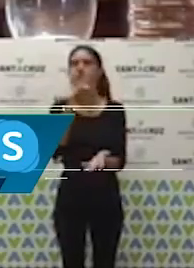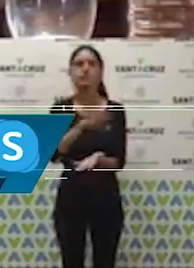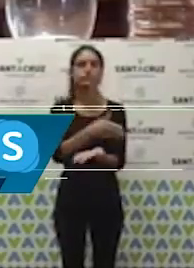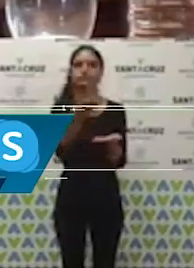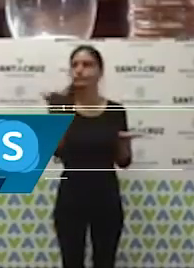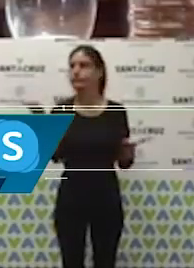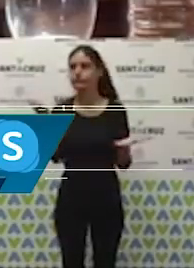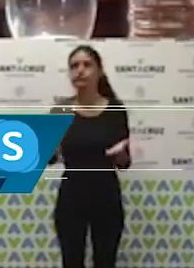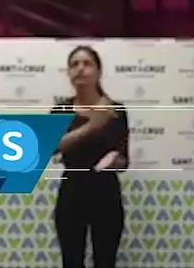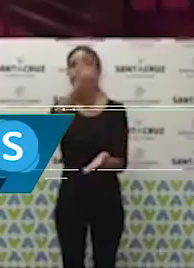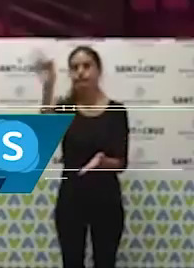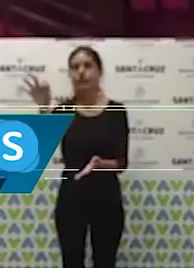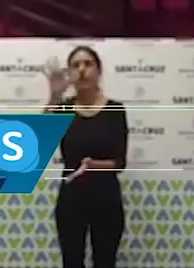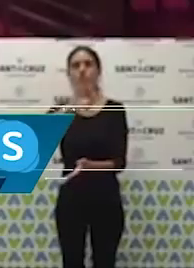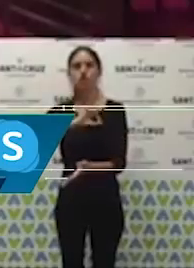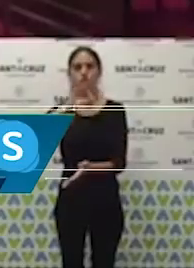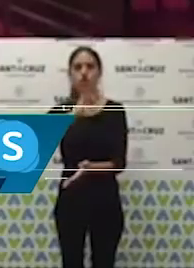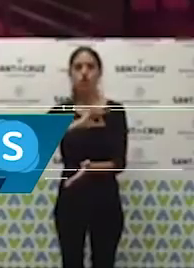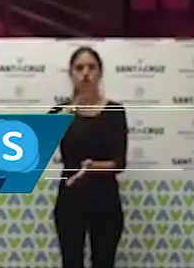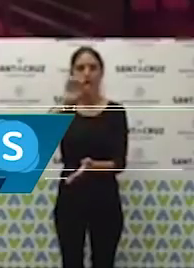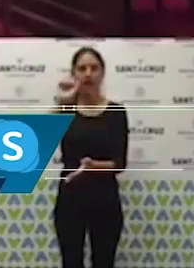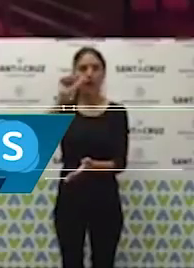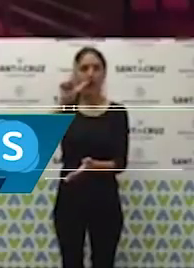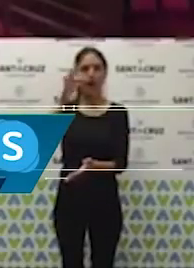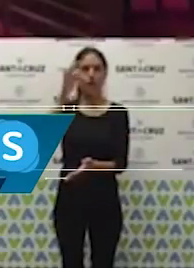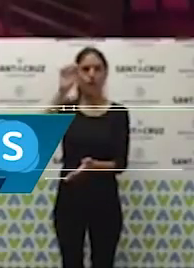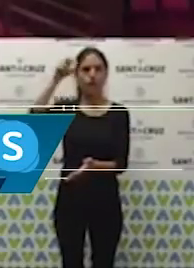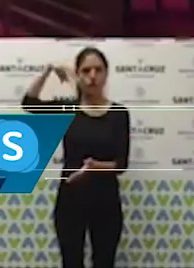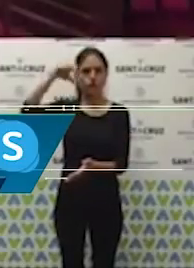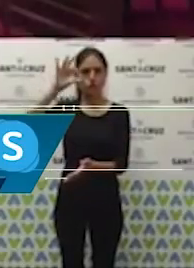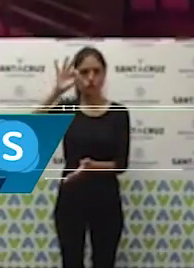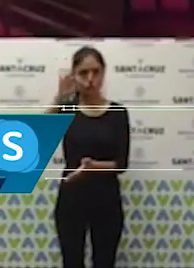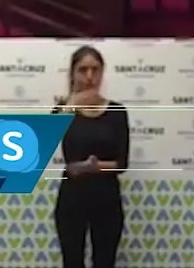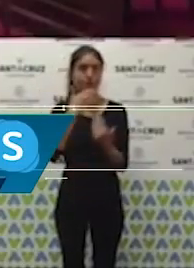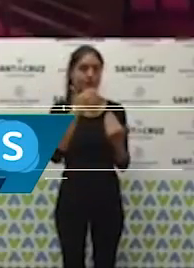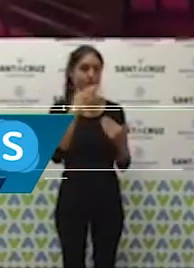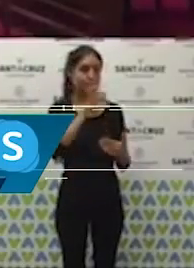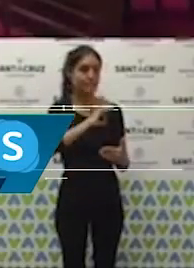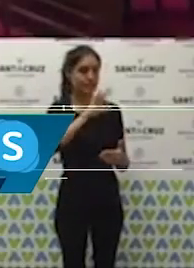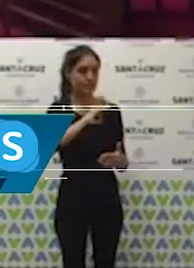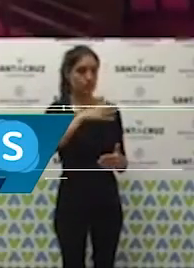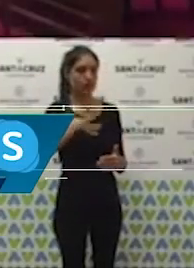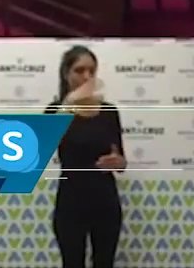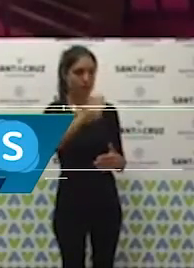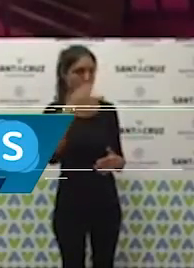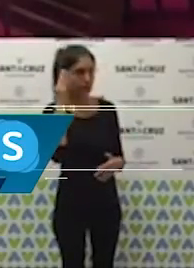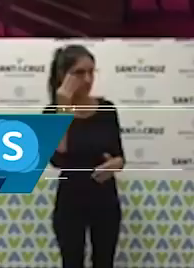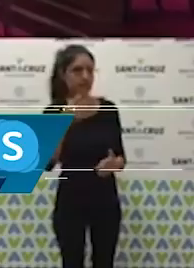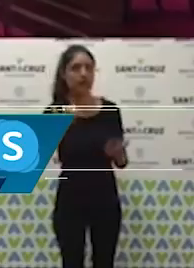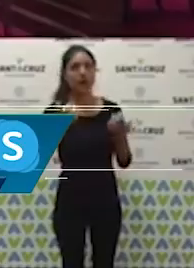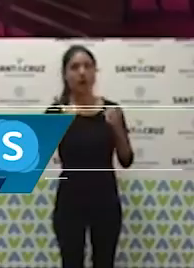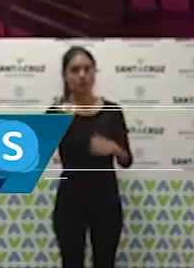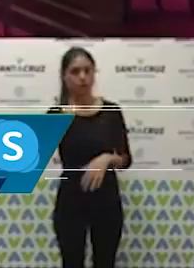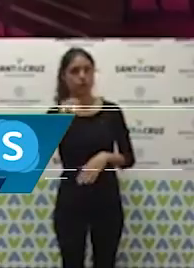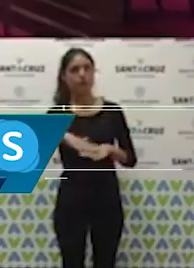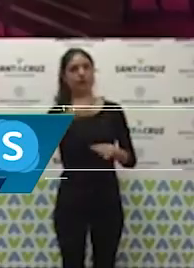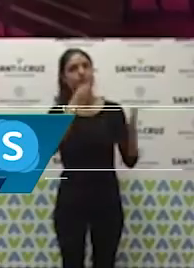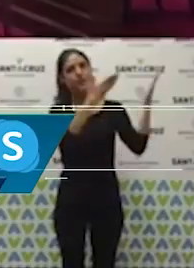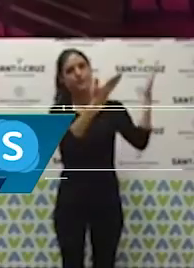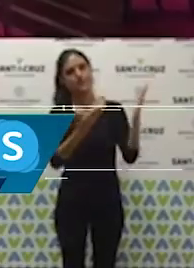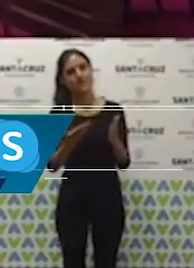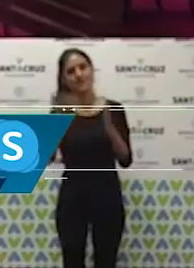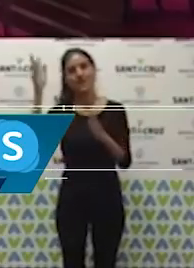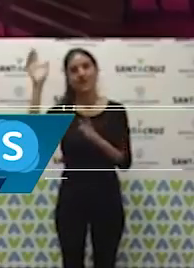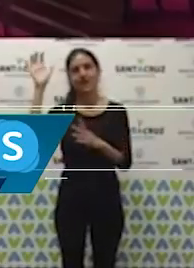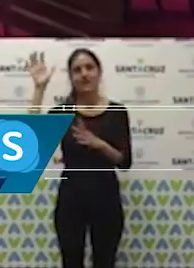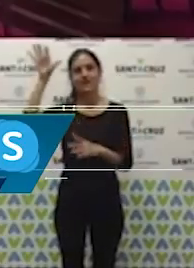las divergencias. Hasta el punto que Juan Ramón Lazcano, que sentía bastante ninguneado, decía, cuando llega el confinamiento,